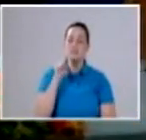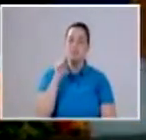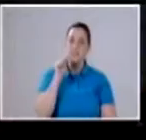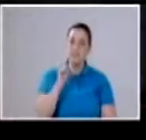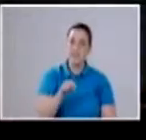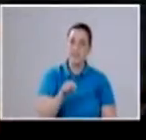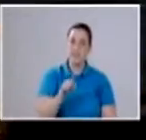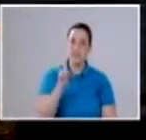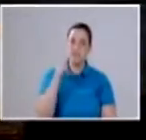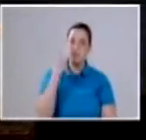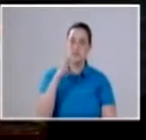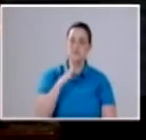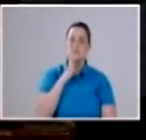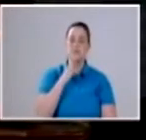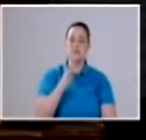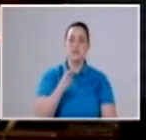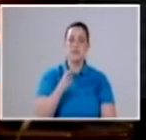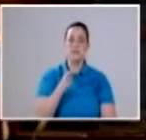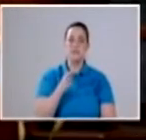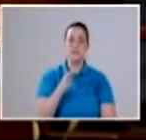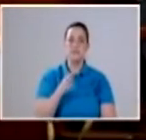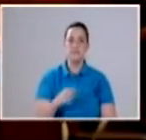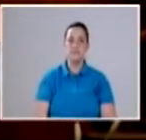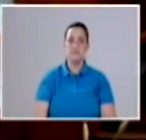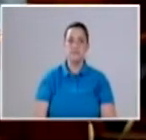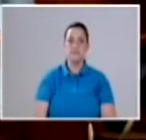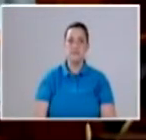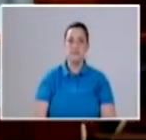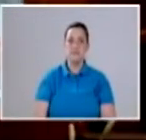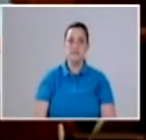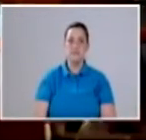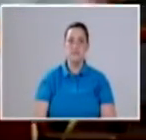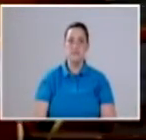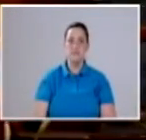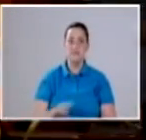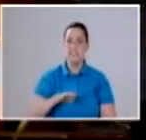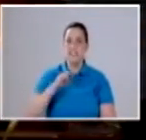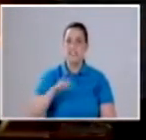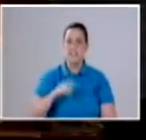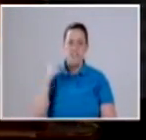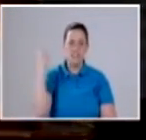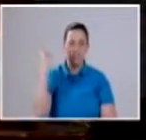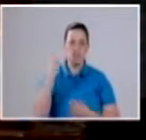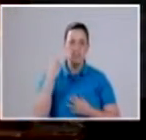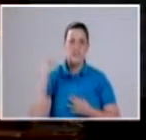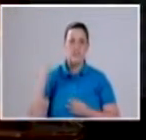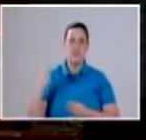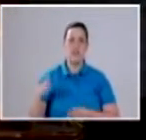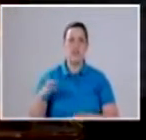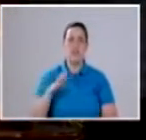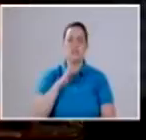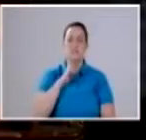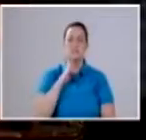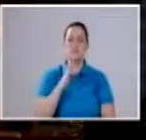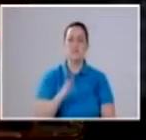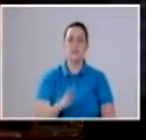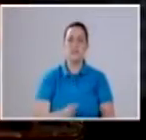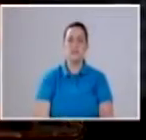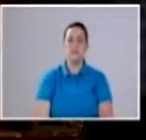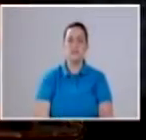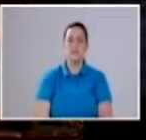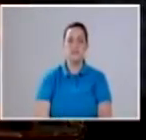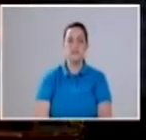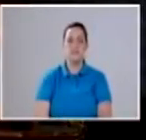creo yo que es la que contiene todas las demás proclamas. Es decir, el año de la expansión, el año de cielos abiertos, el año de